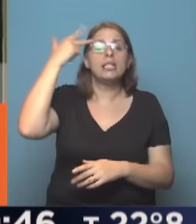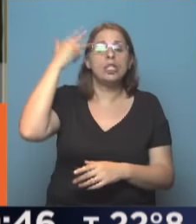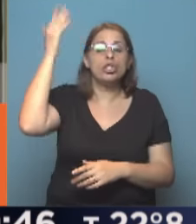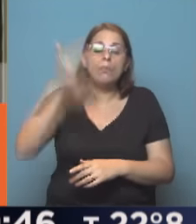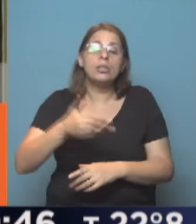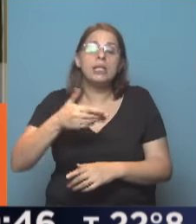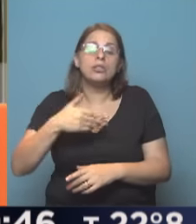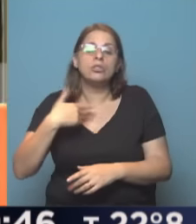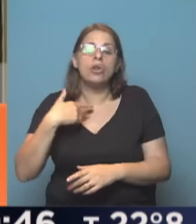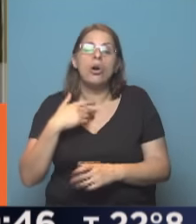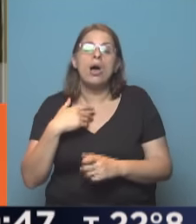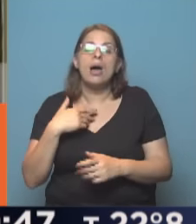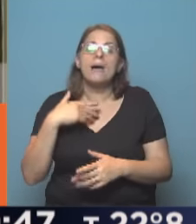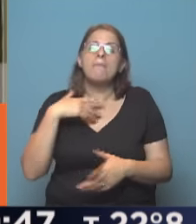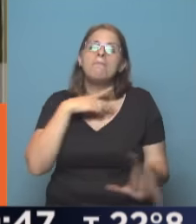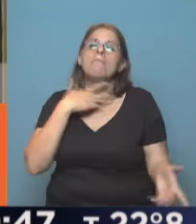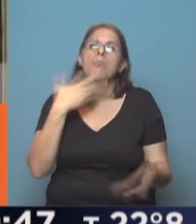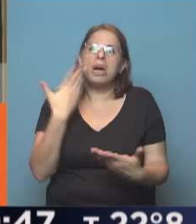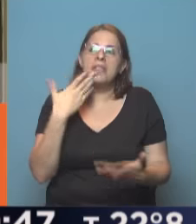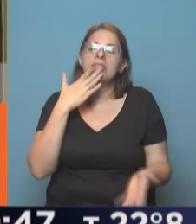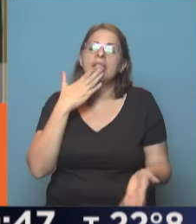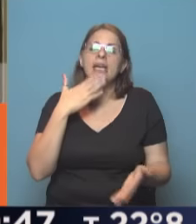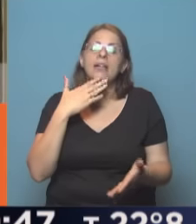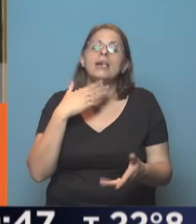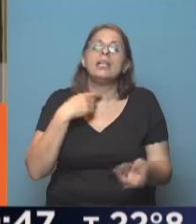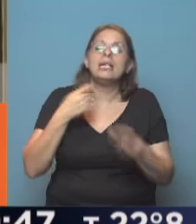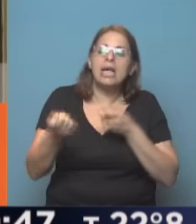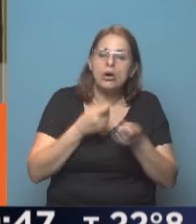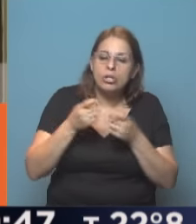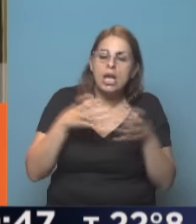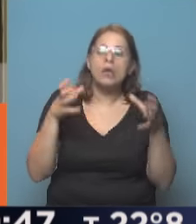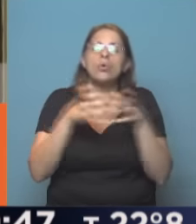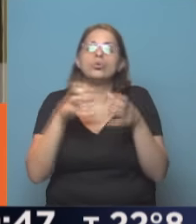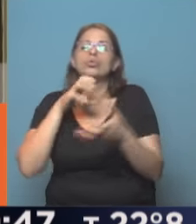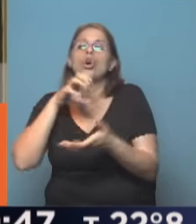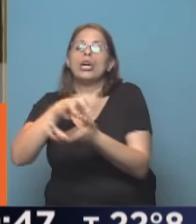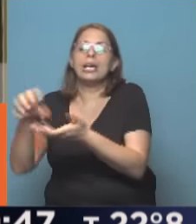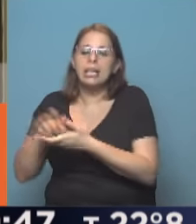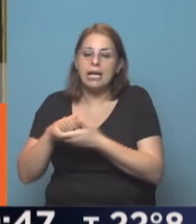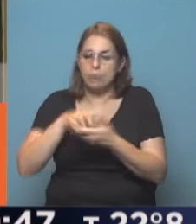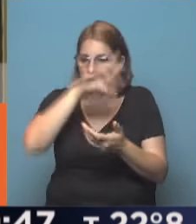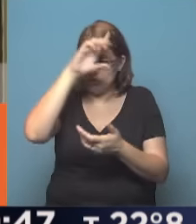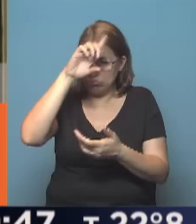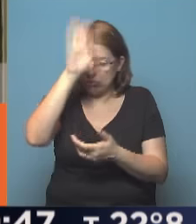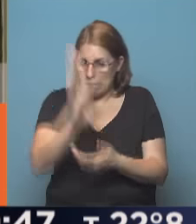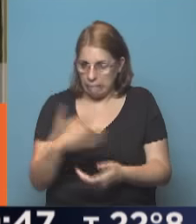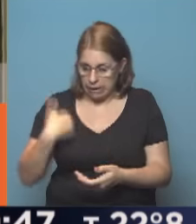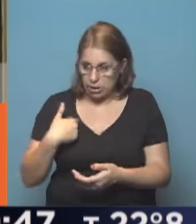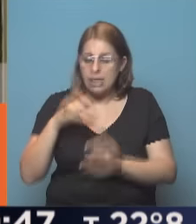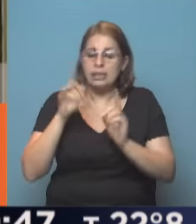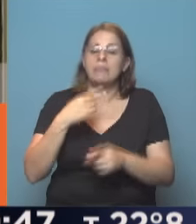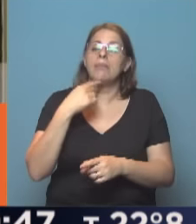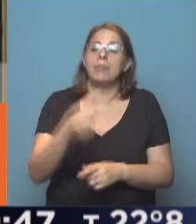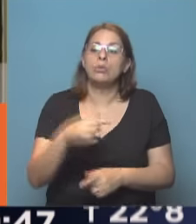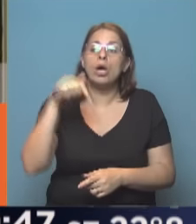alguna manera sirve como parámetro para medir lo que va usted a negociar con los gremios a nivel nacional? Y preguntarle también, en el